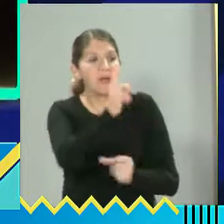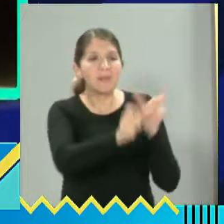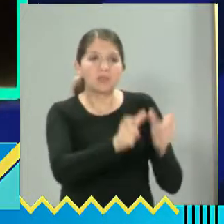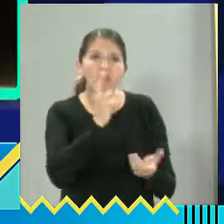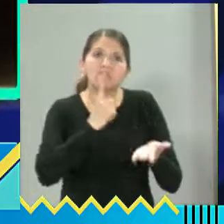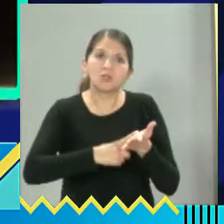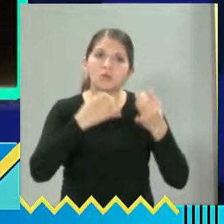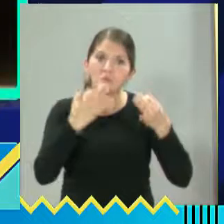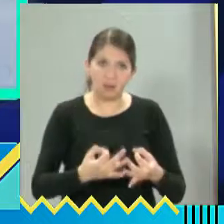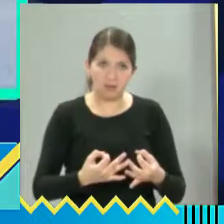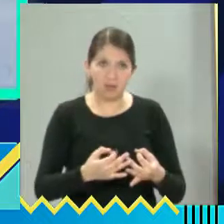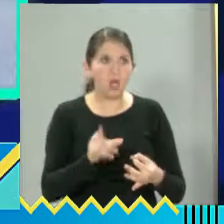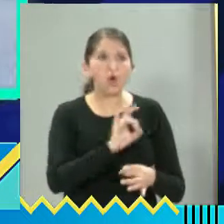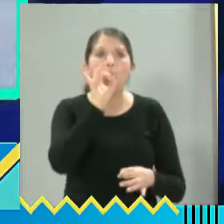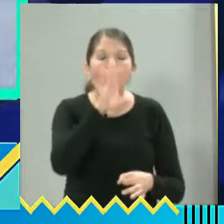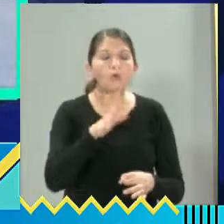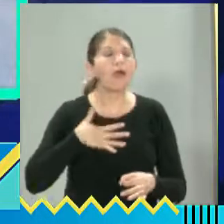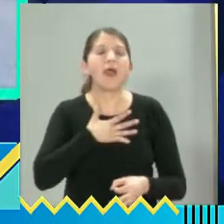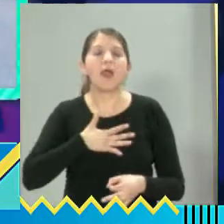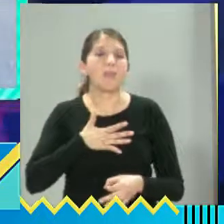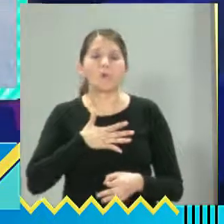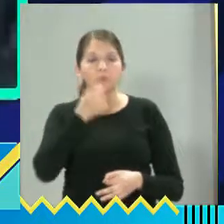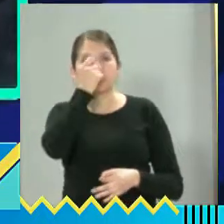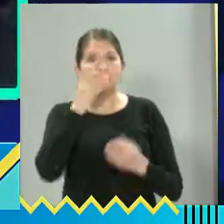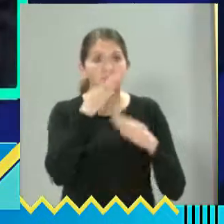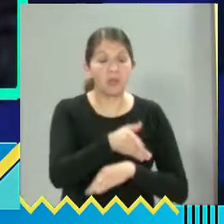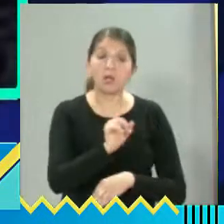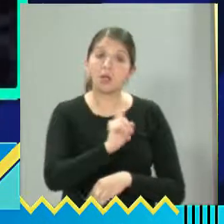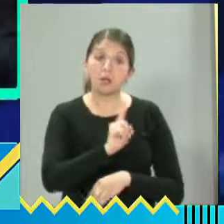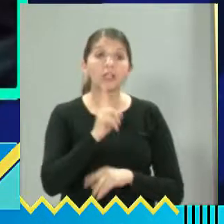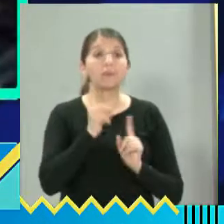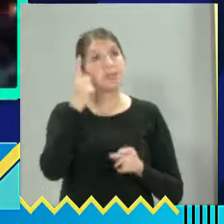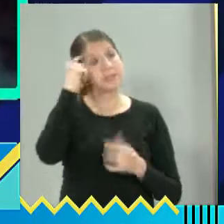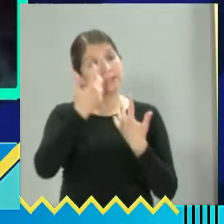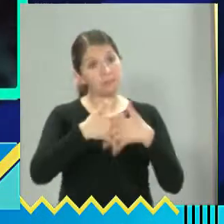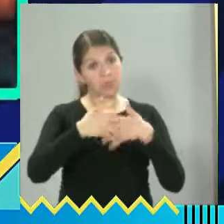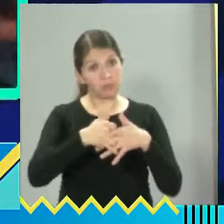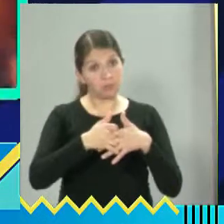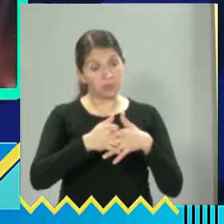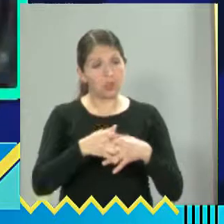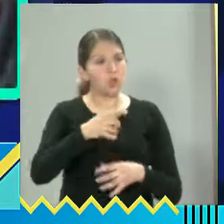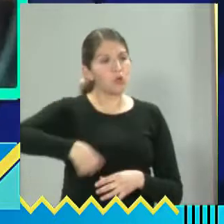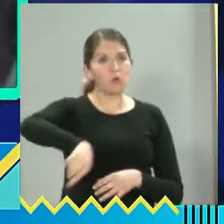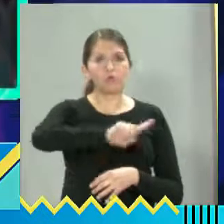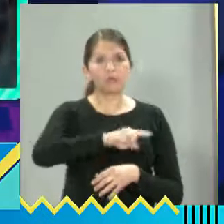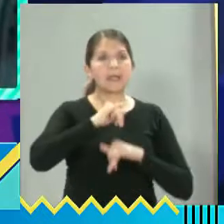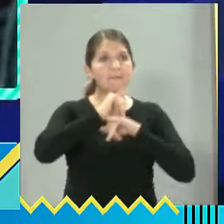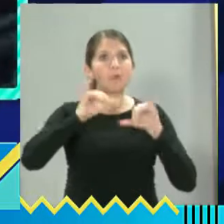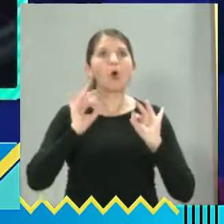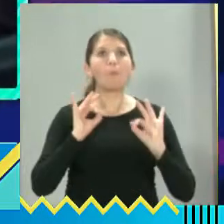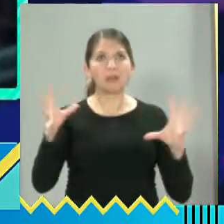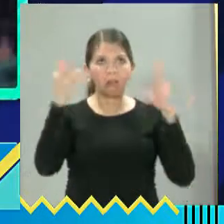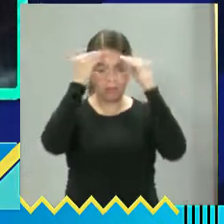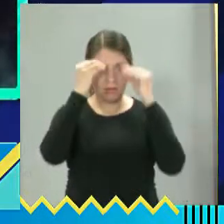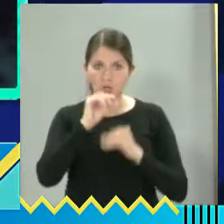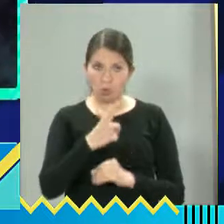más al racional, digamos, que toma las decisiones, pero como no tenemos toda esa información, como seres humanos, no podemos a veces tomar